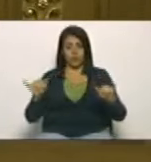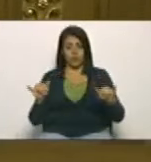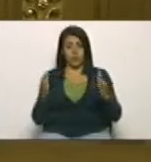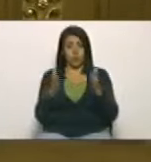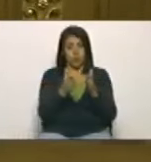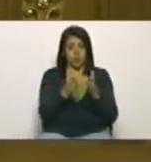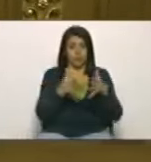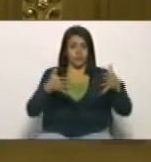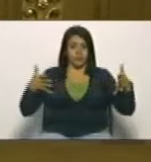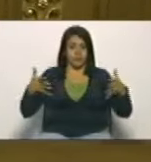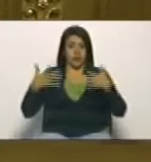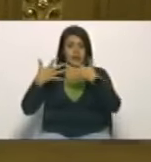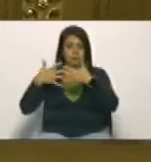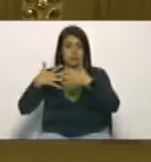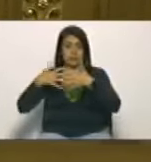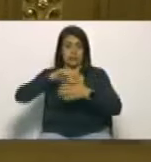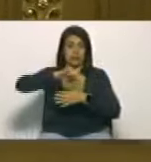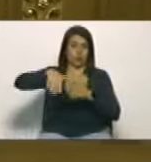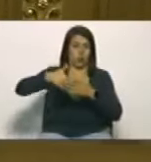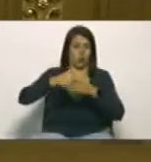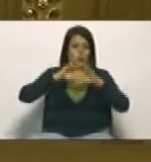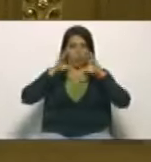pequeña, mediana y gran escala.